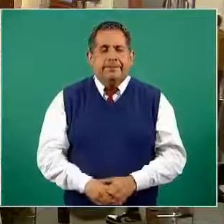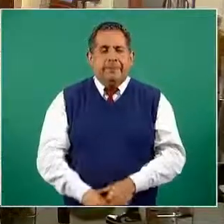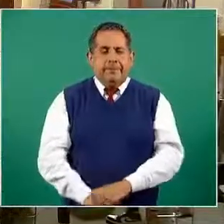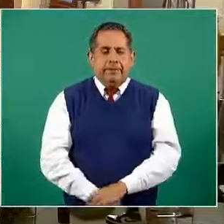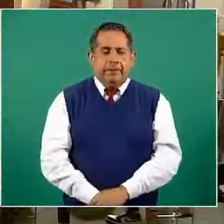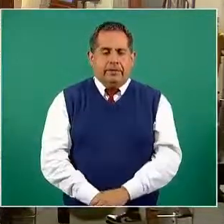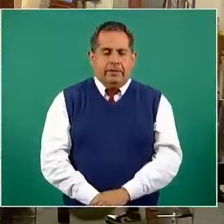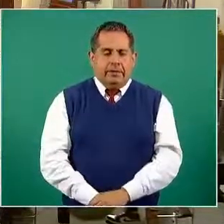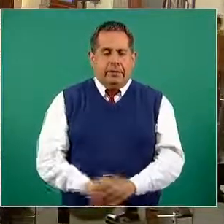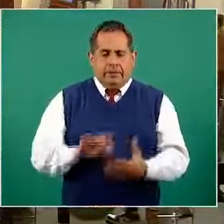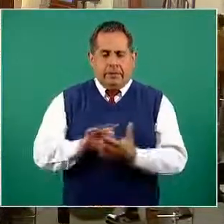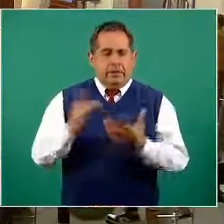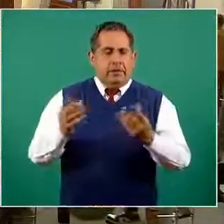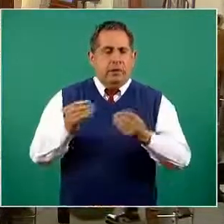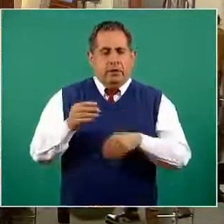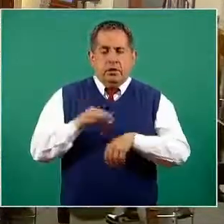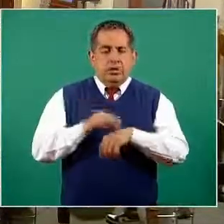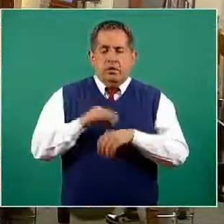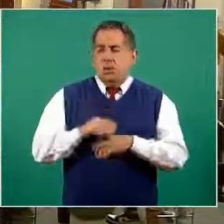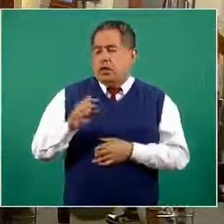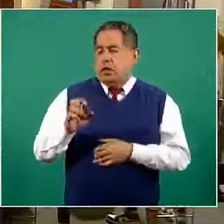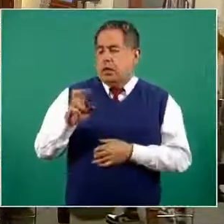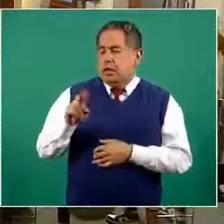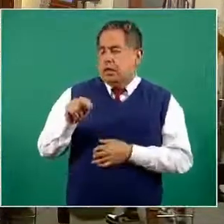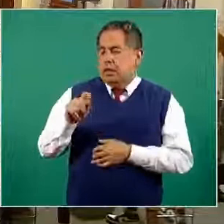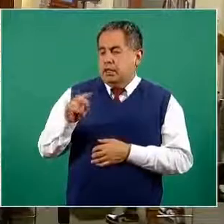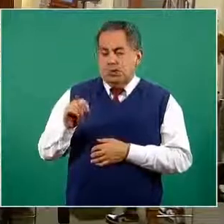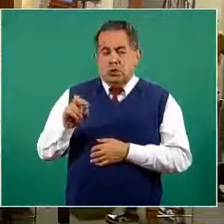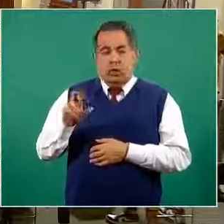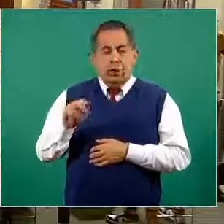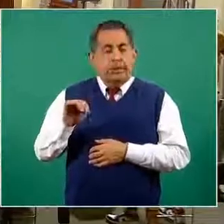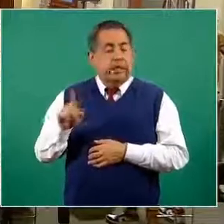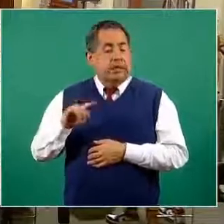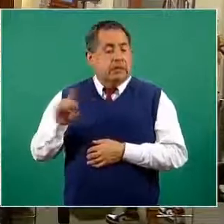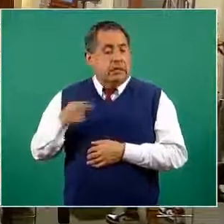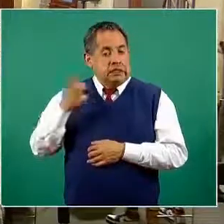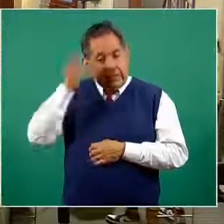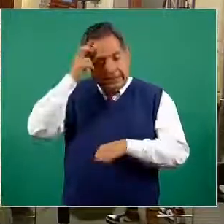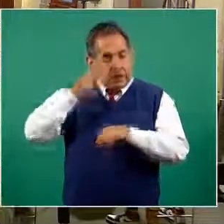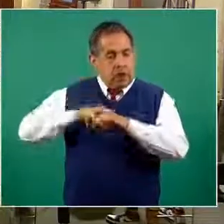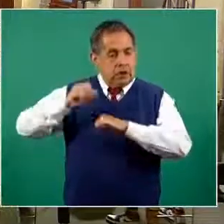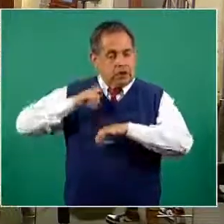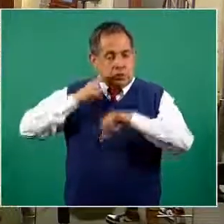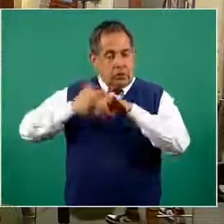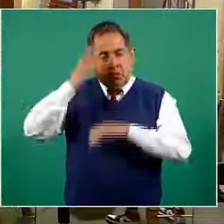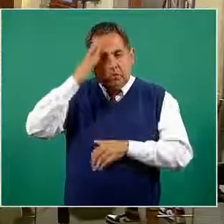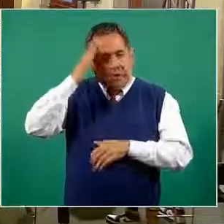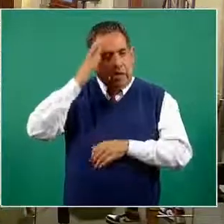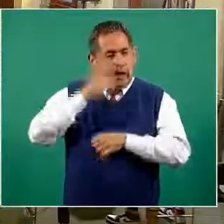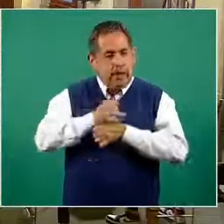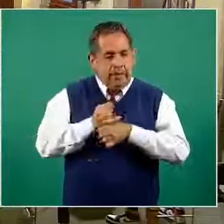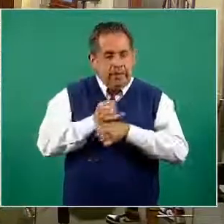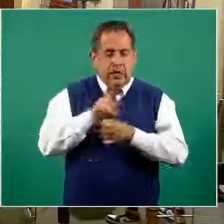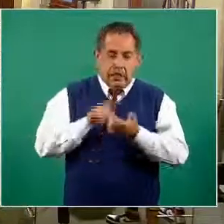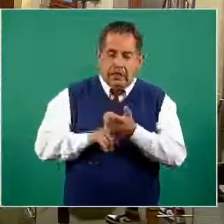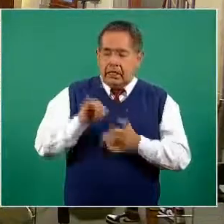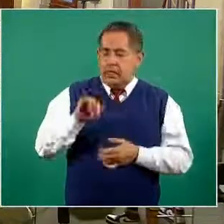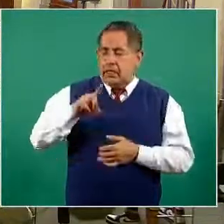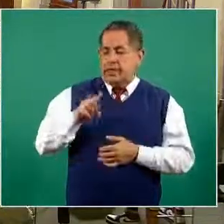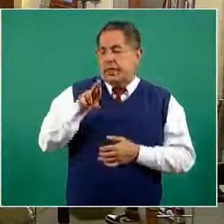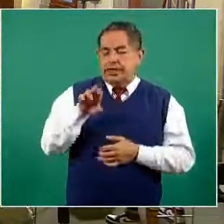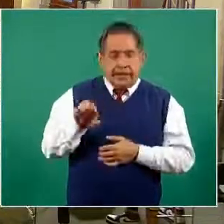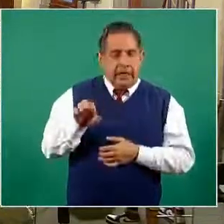Muchas gracias, doctor Ernesto Ramírez, titular de la Unidad de Investigación y Desarrollo Tecnológico